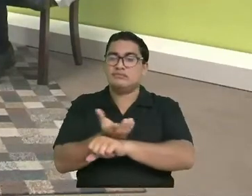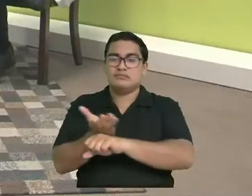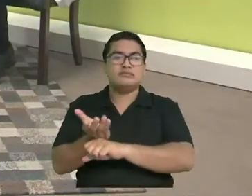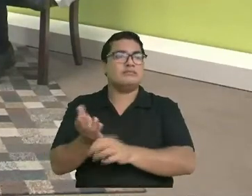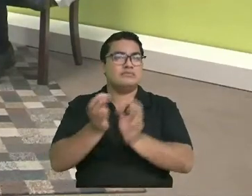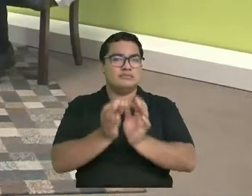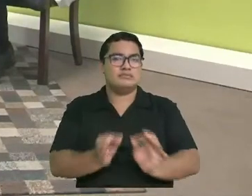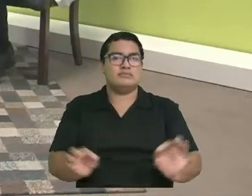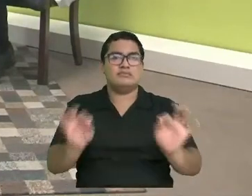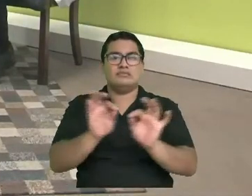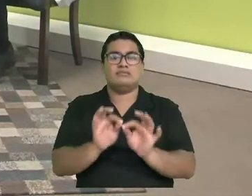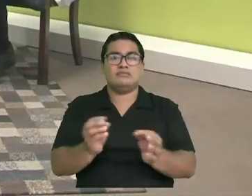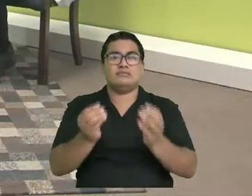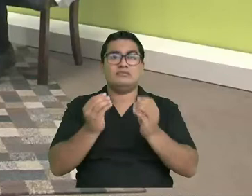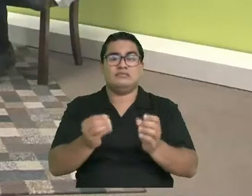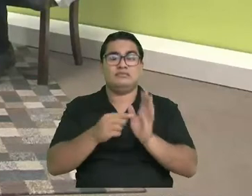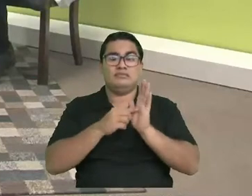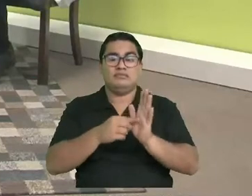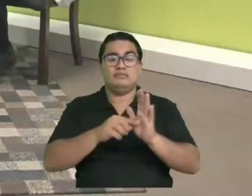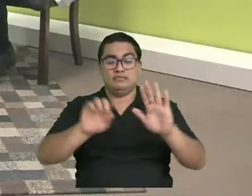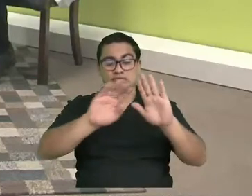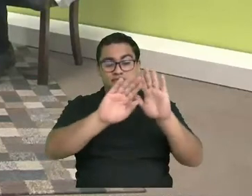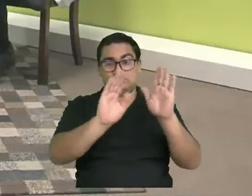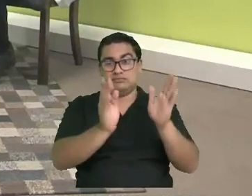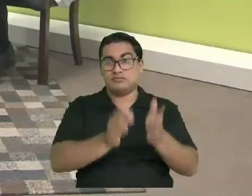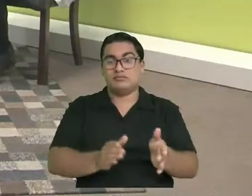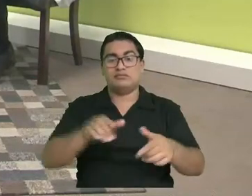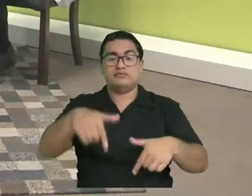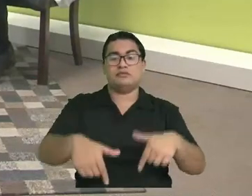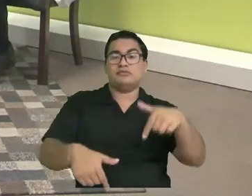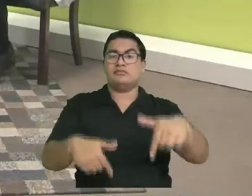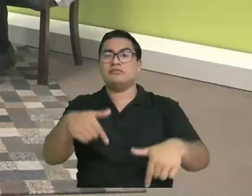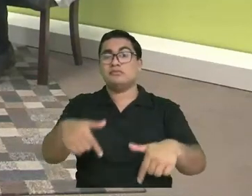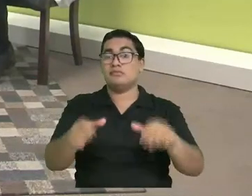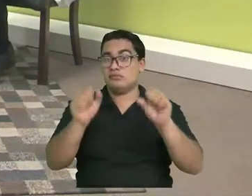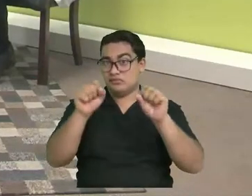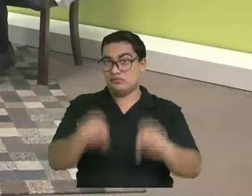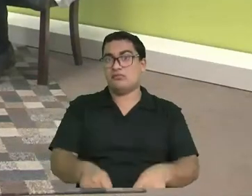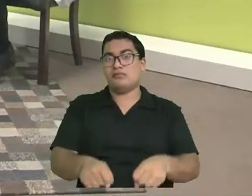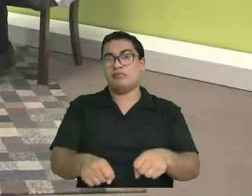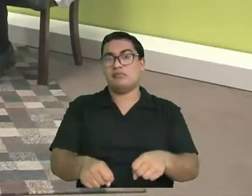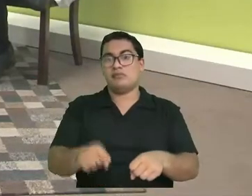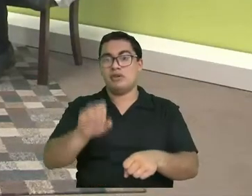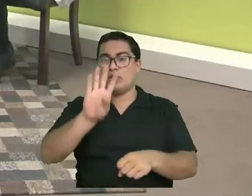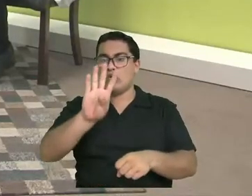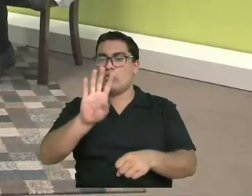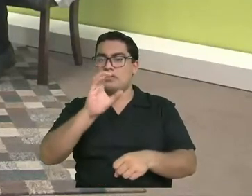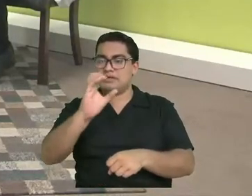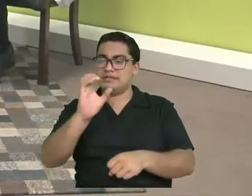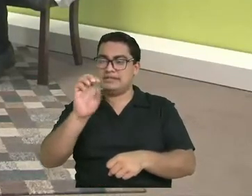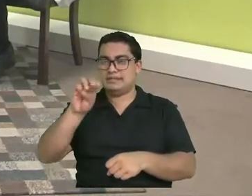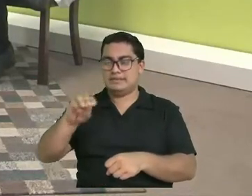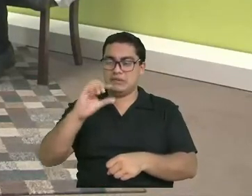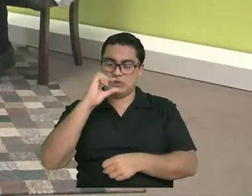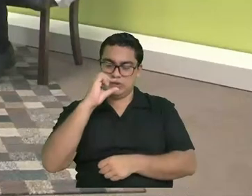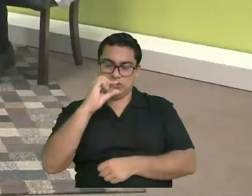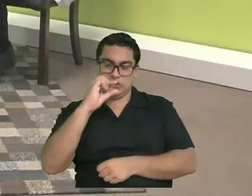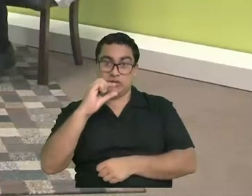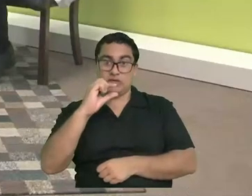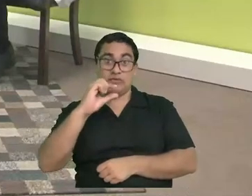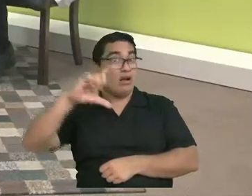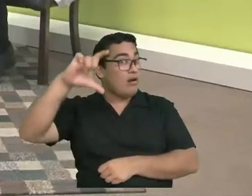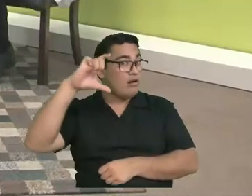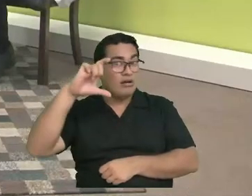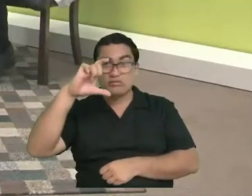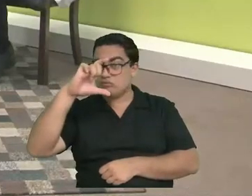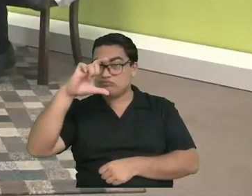muy importante. Si la mujer quiere usar tacón, puede usarlo no mayor a los 4 centímetros. No mayor a los 4 centímetros. Pero es difícil